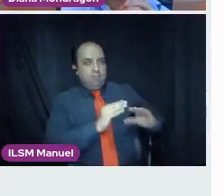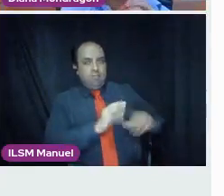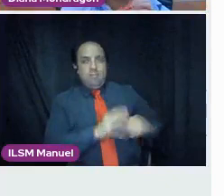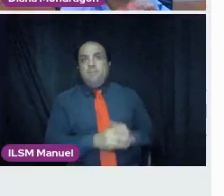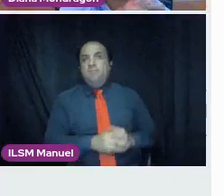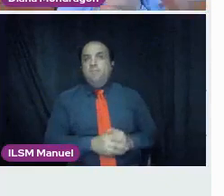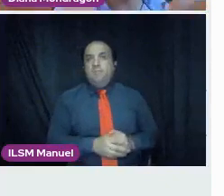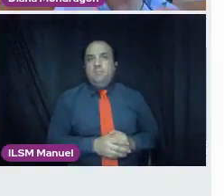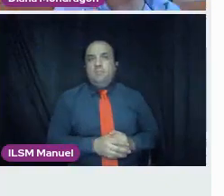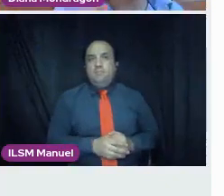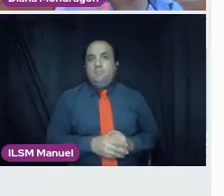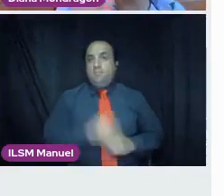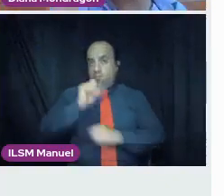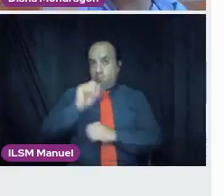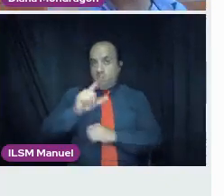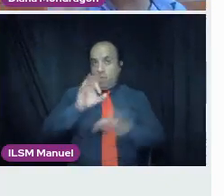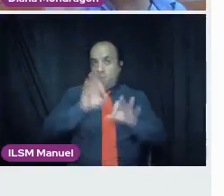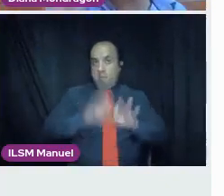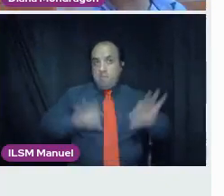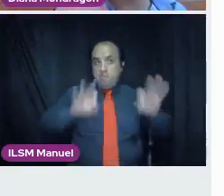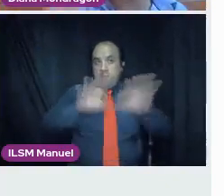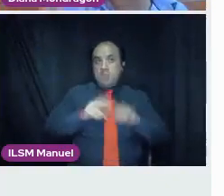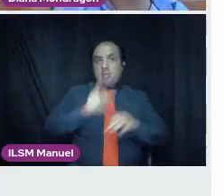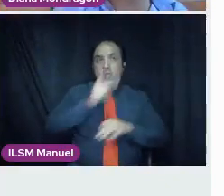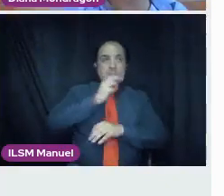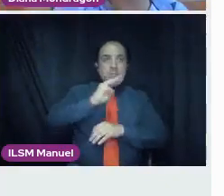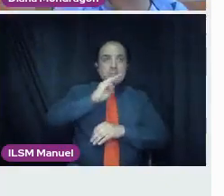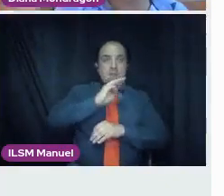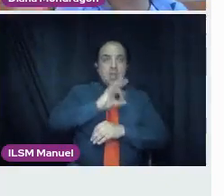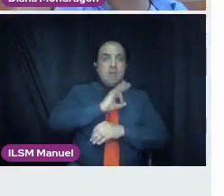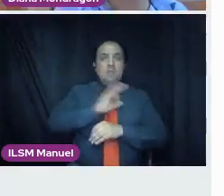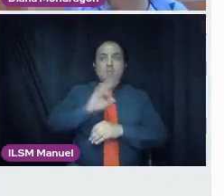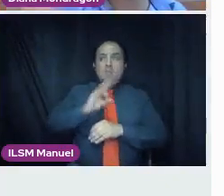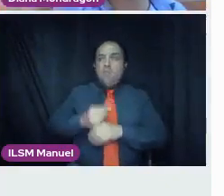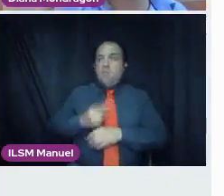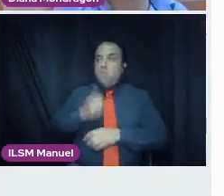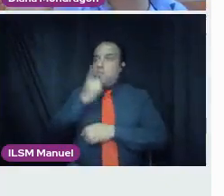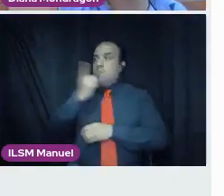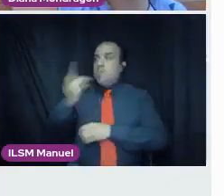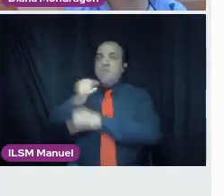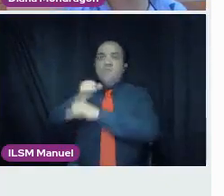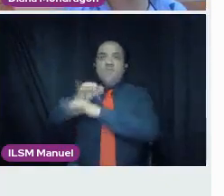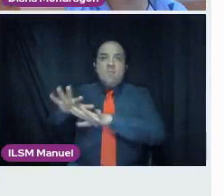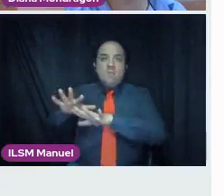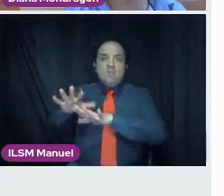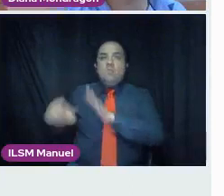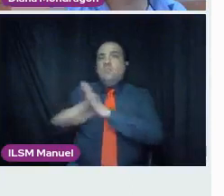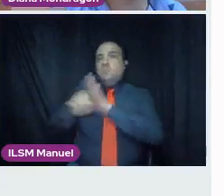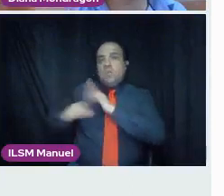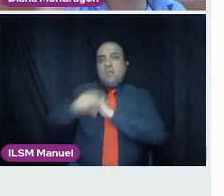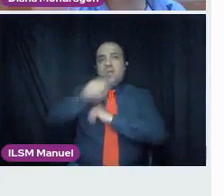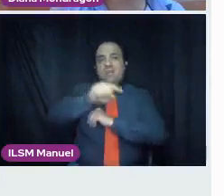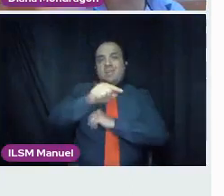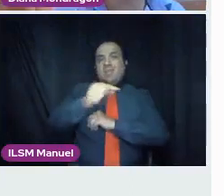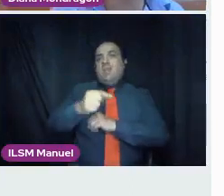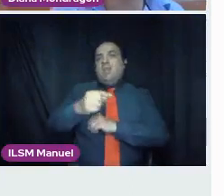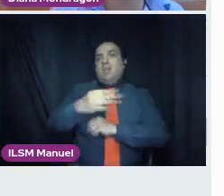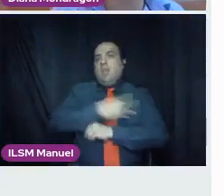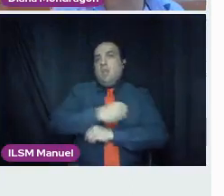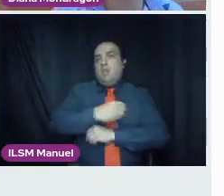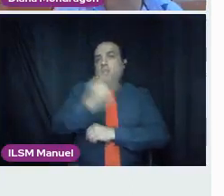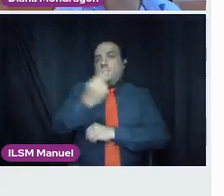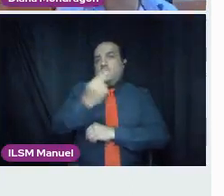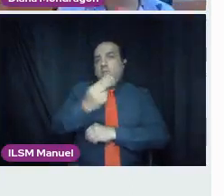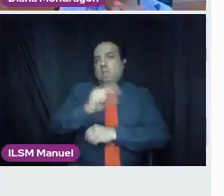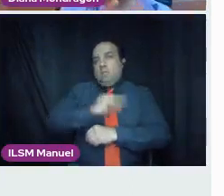Y también es importante que los padres de familia podamos brindar información de si los hijos tienen alguna necesidad especial con respecto a la educación,